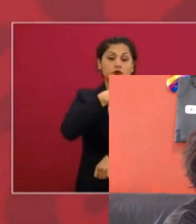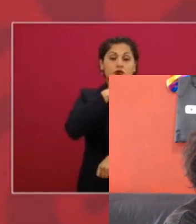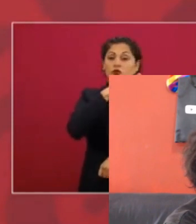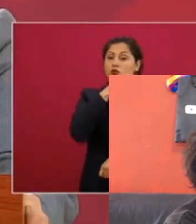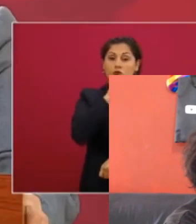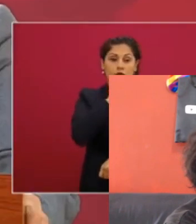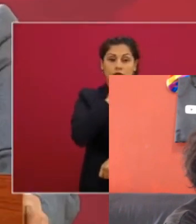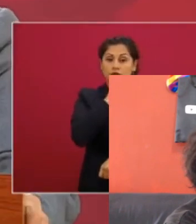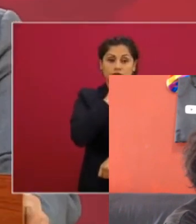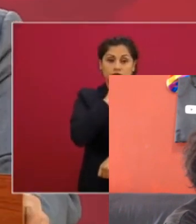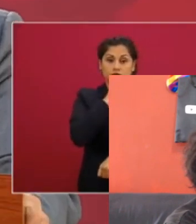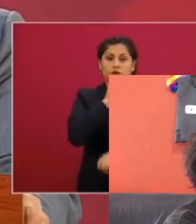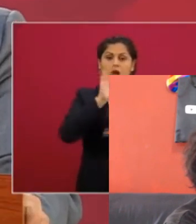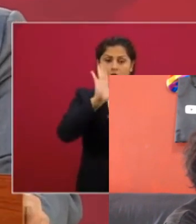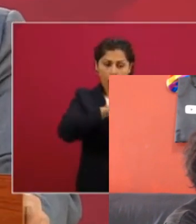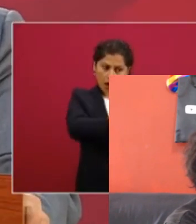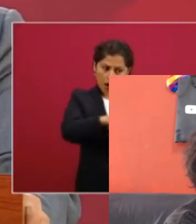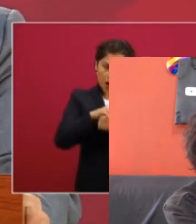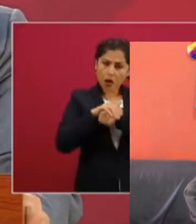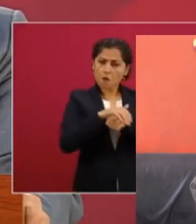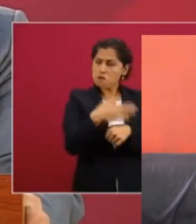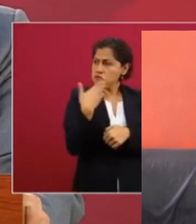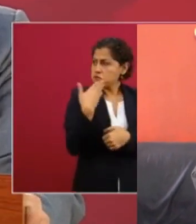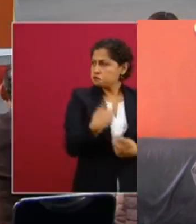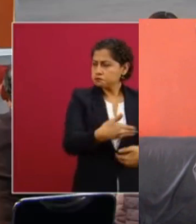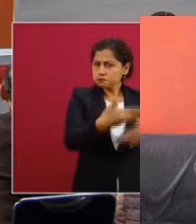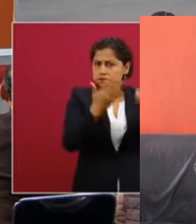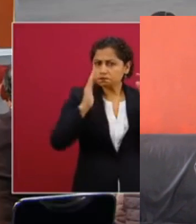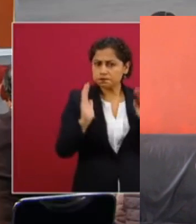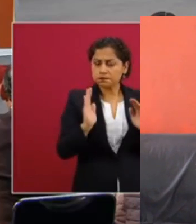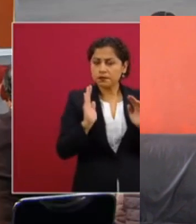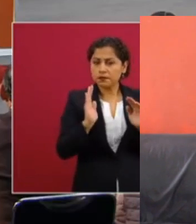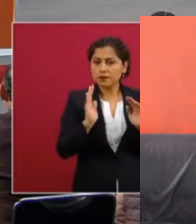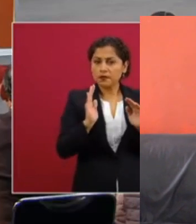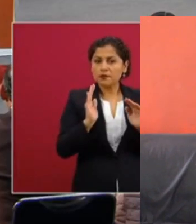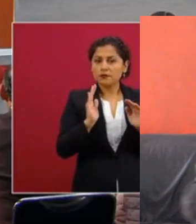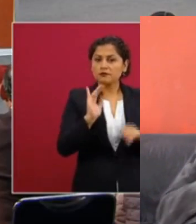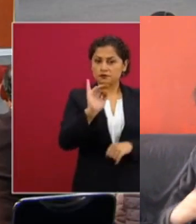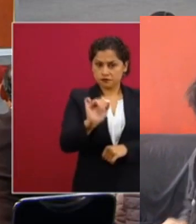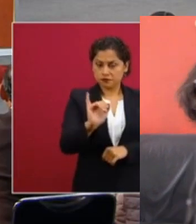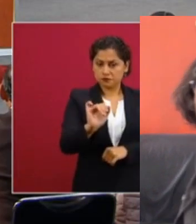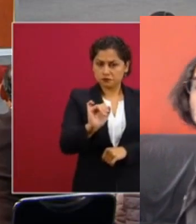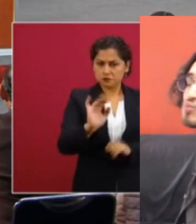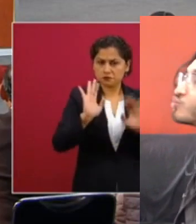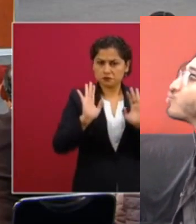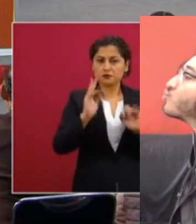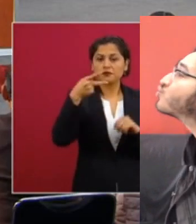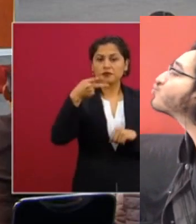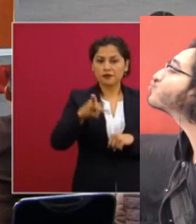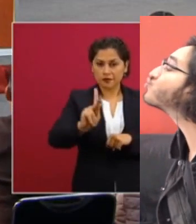buena relación con todos también hay que decirlo eran otras circunstancias